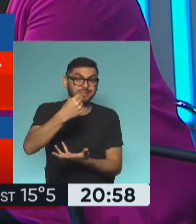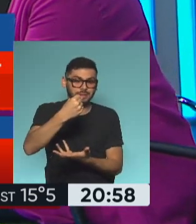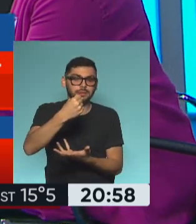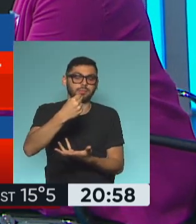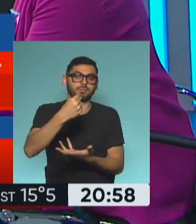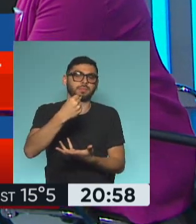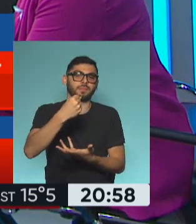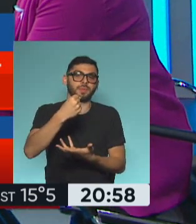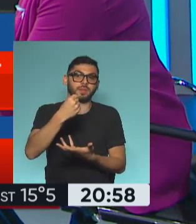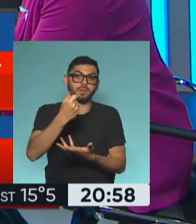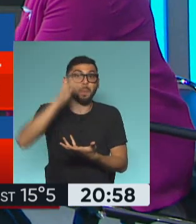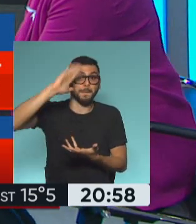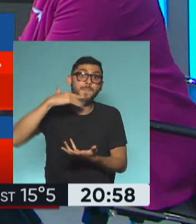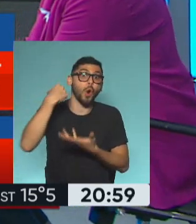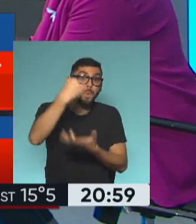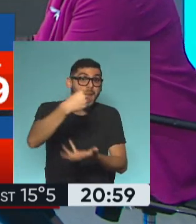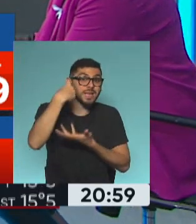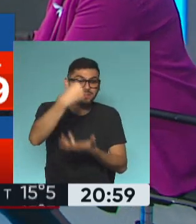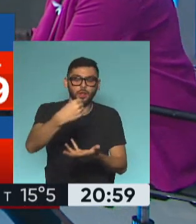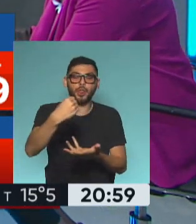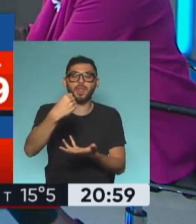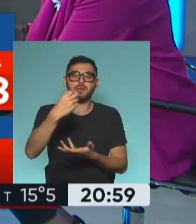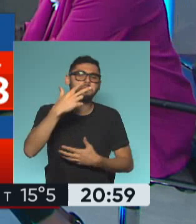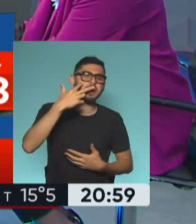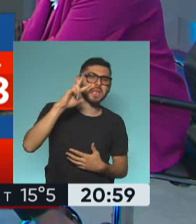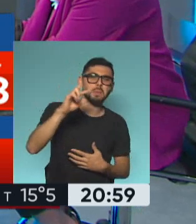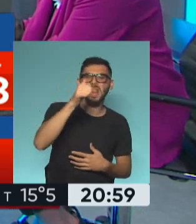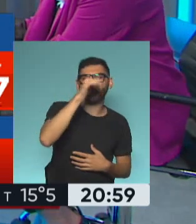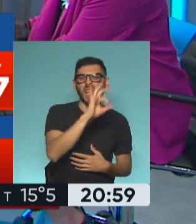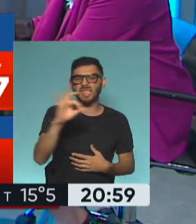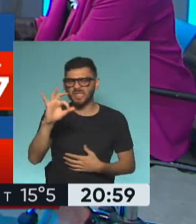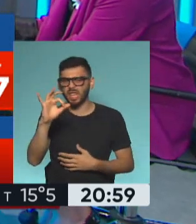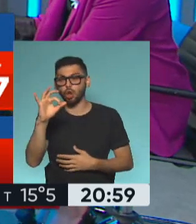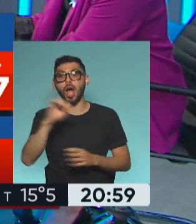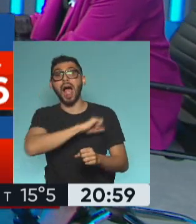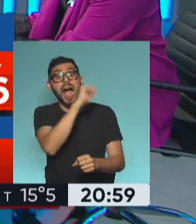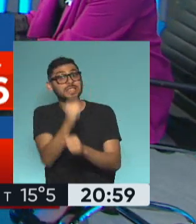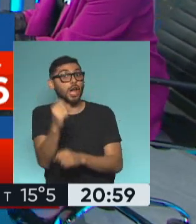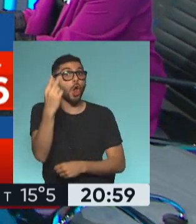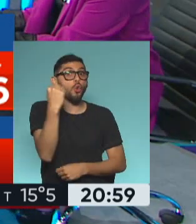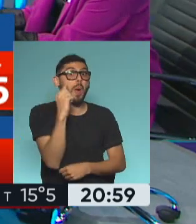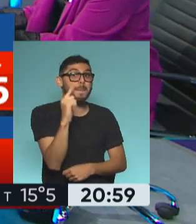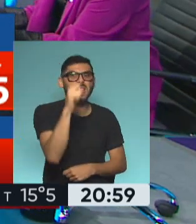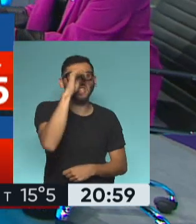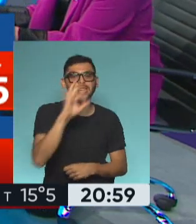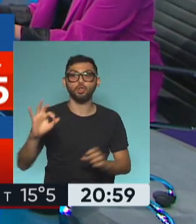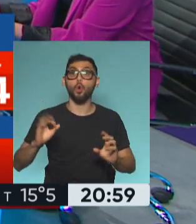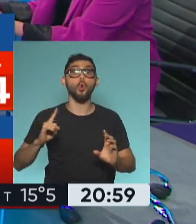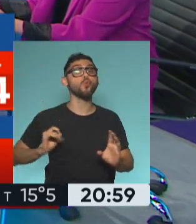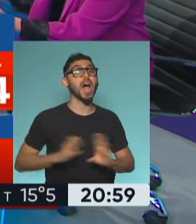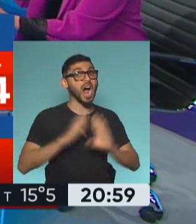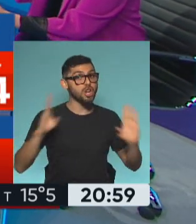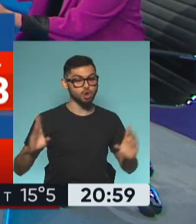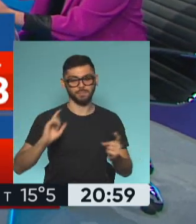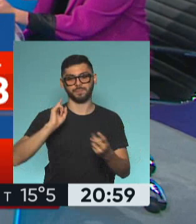los montos mensuales de esta beca, que eran de entre 3.600 y 9.600 pesos durante todo un año. La